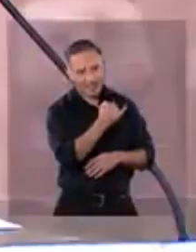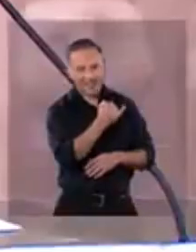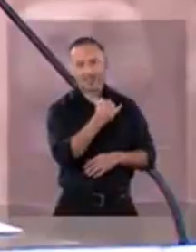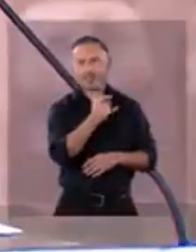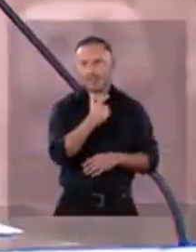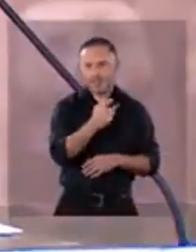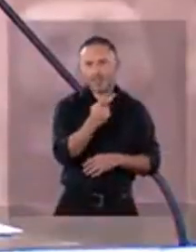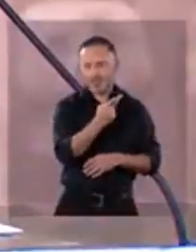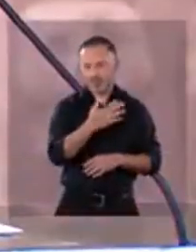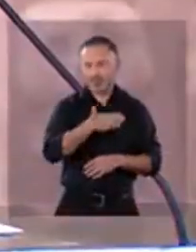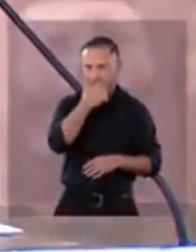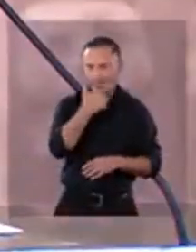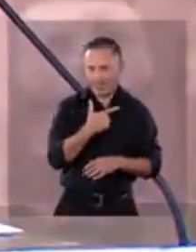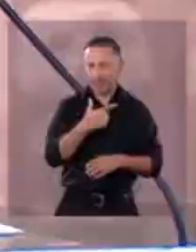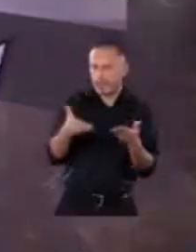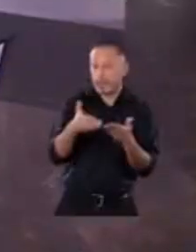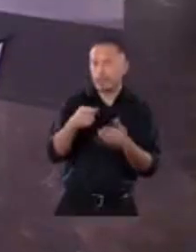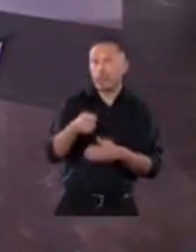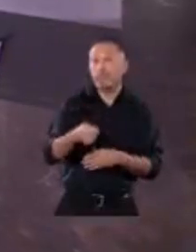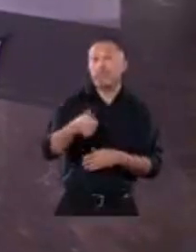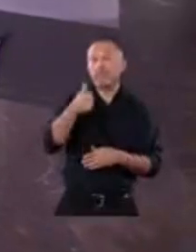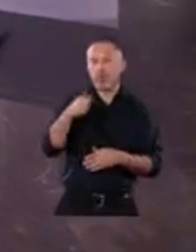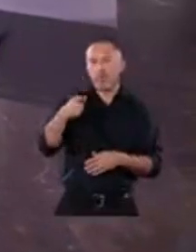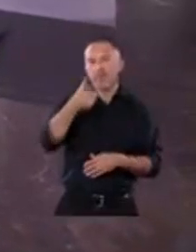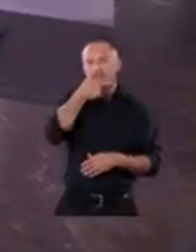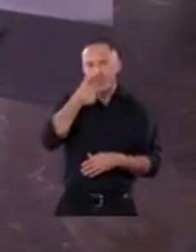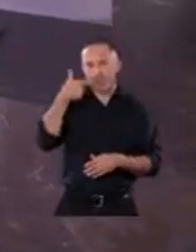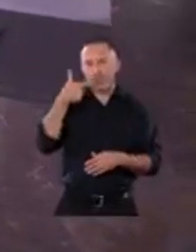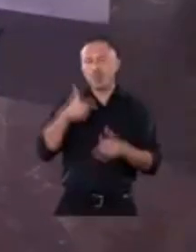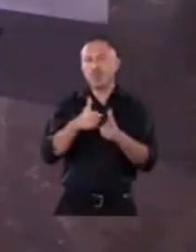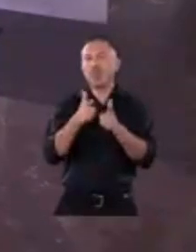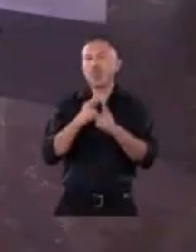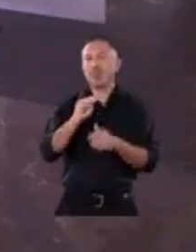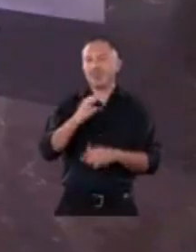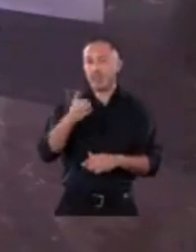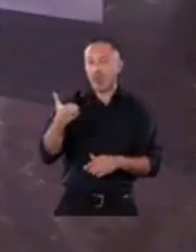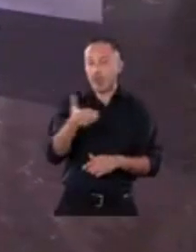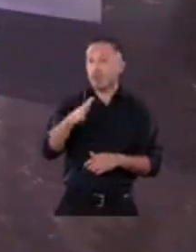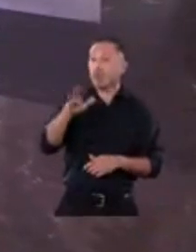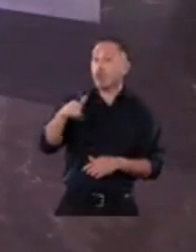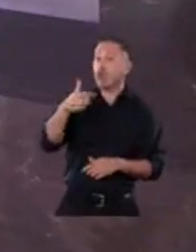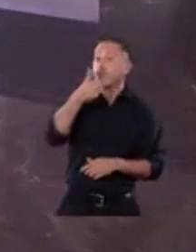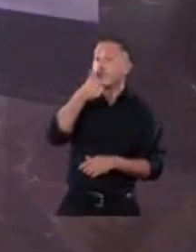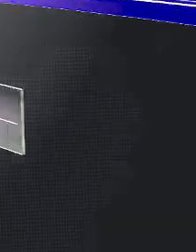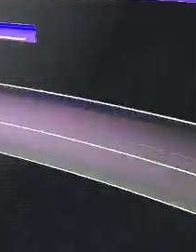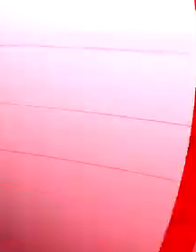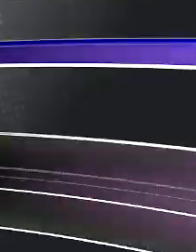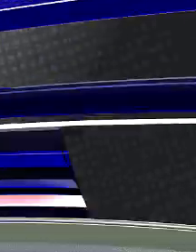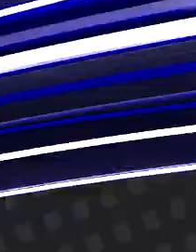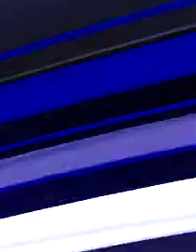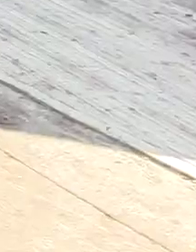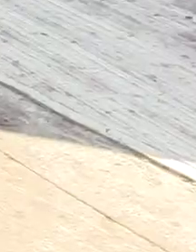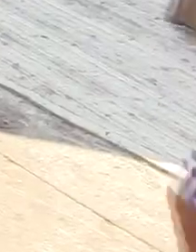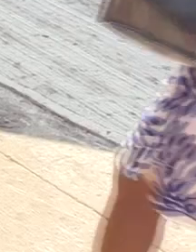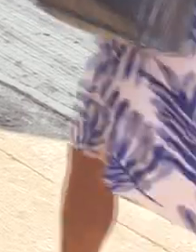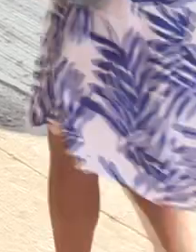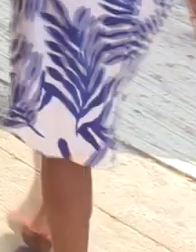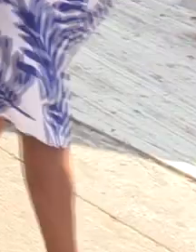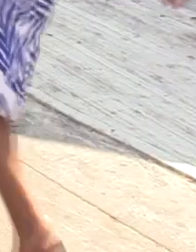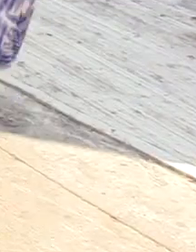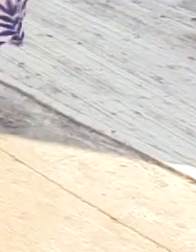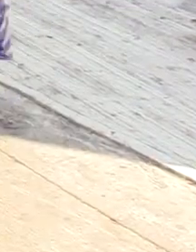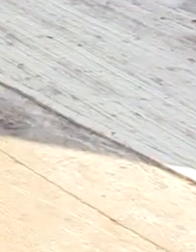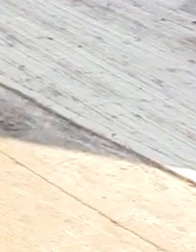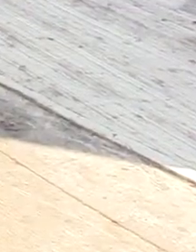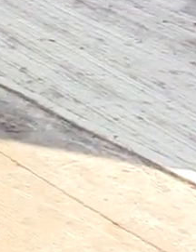de junio, razón por la que, según dijeron, no vieron el tercer y último debate este fin de semana. Que no,